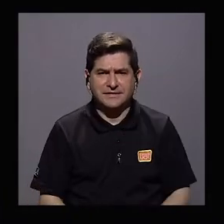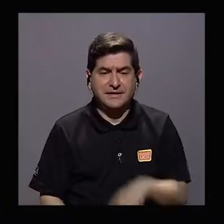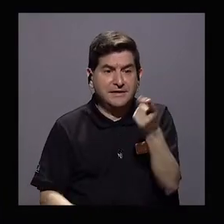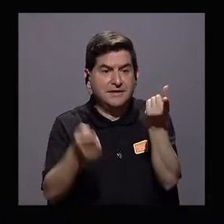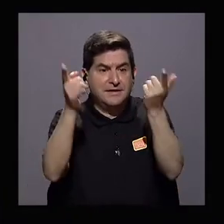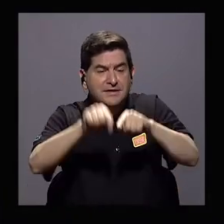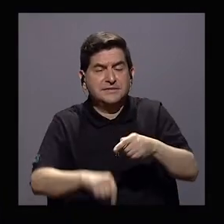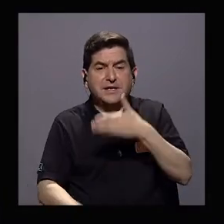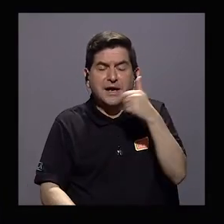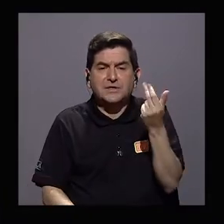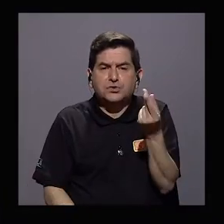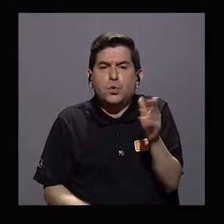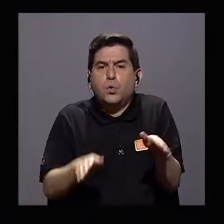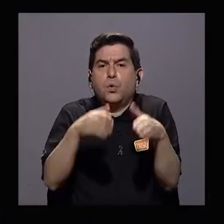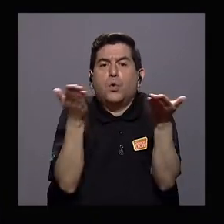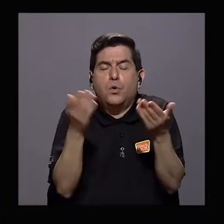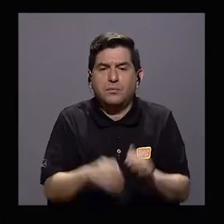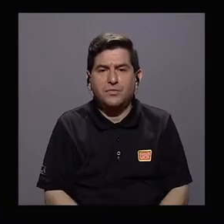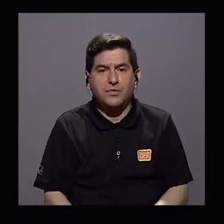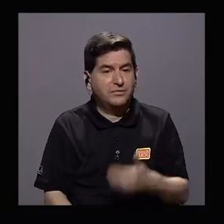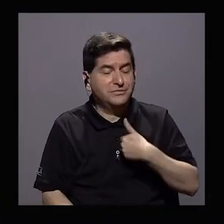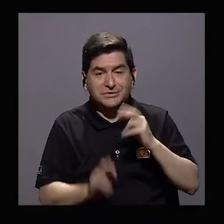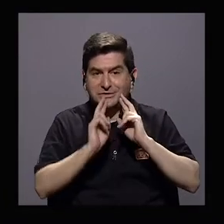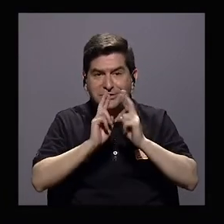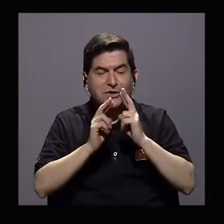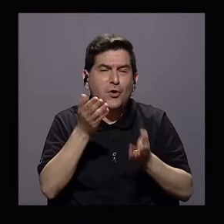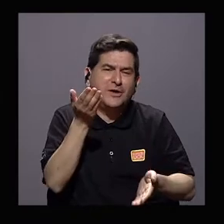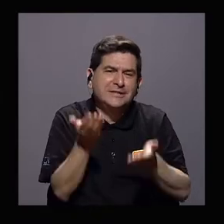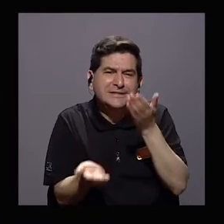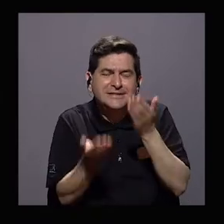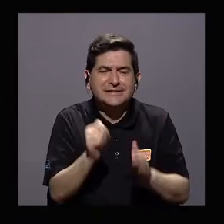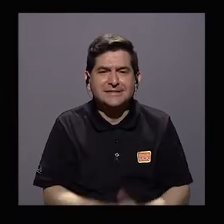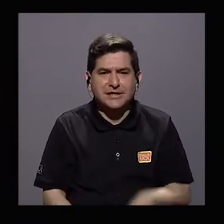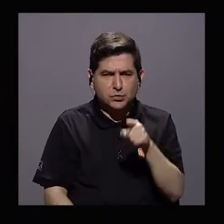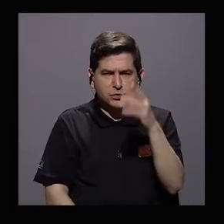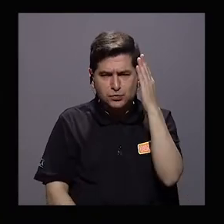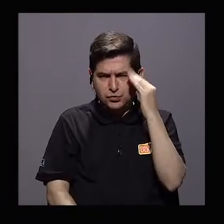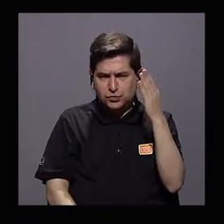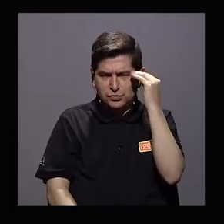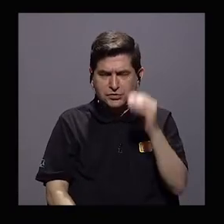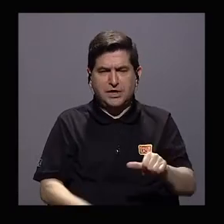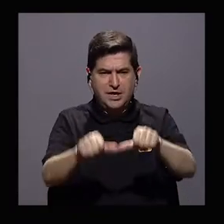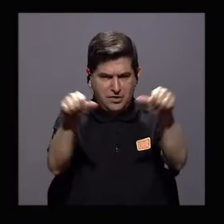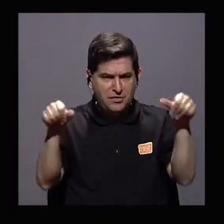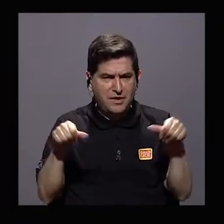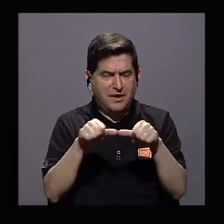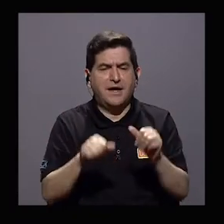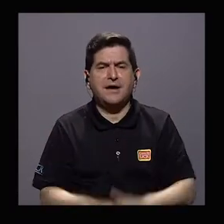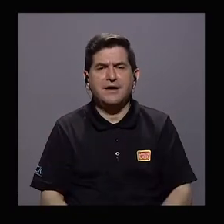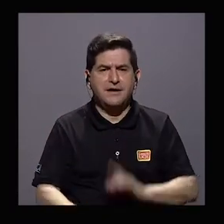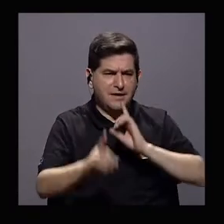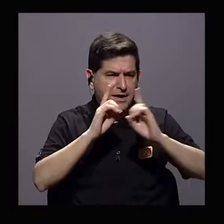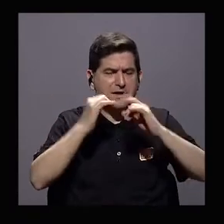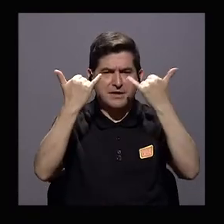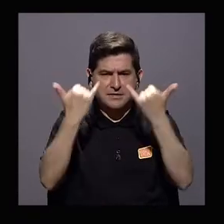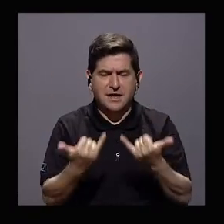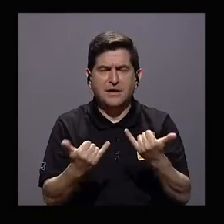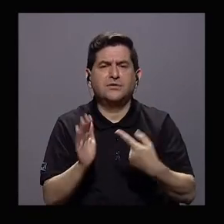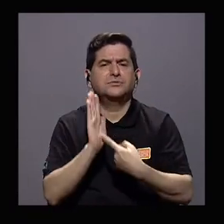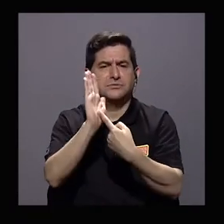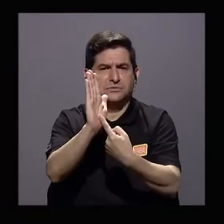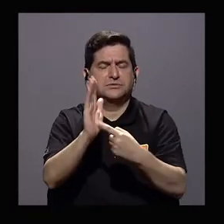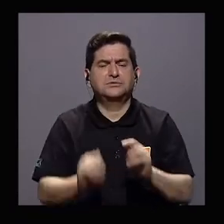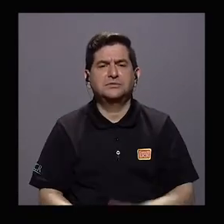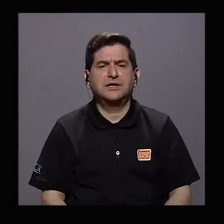obtener un mejor precio? Y si no me tiene la respuesta, tal vez usted con toda la experiencia que tiene con el sector y que inclusive en diálogos